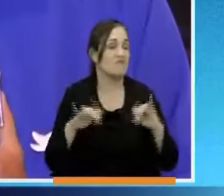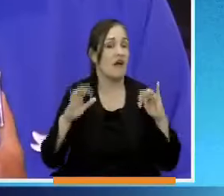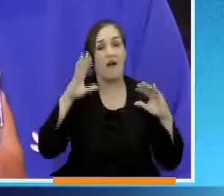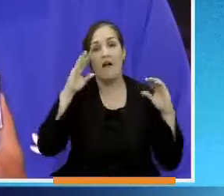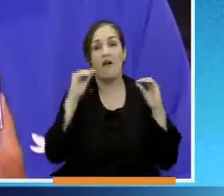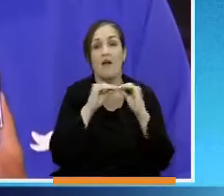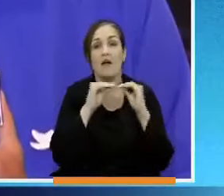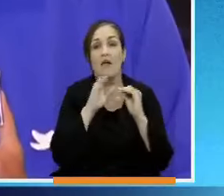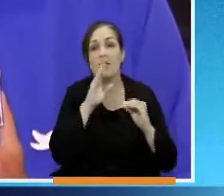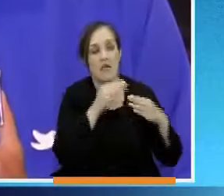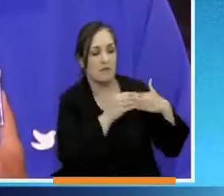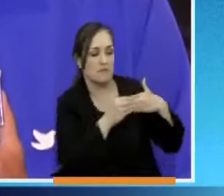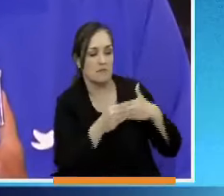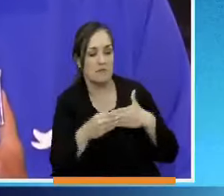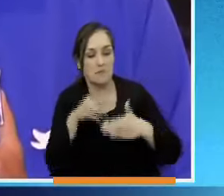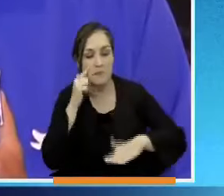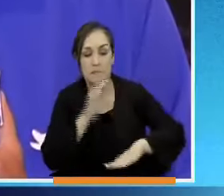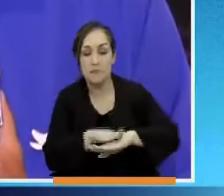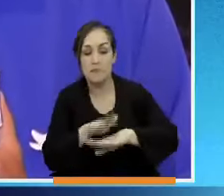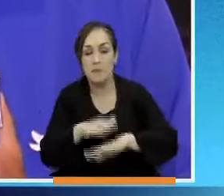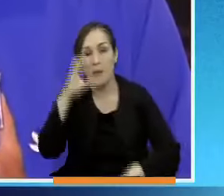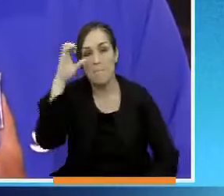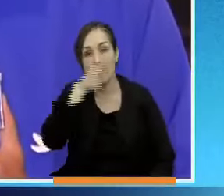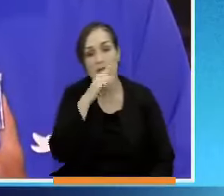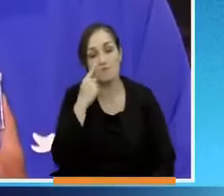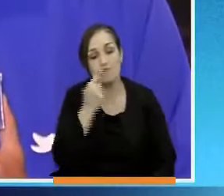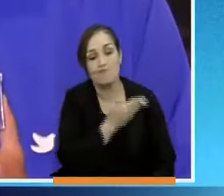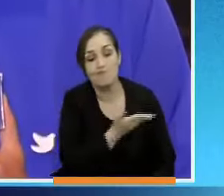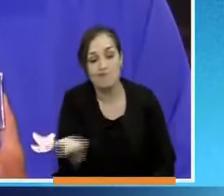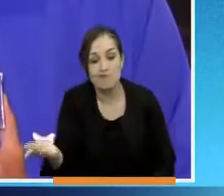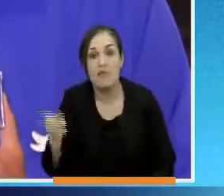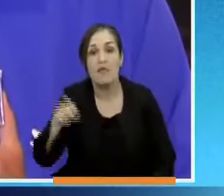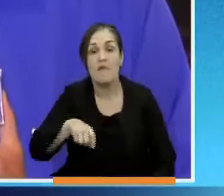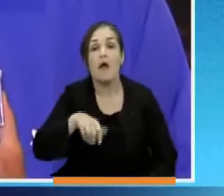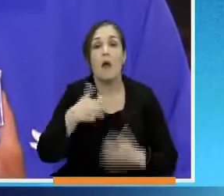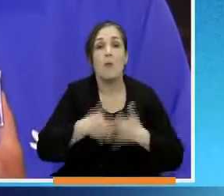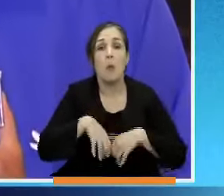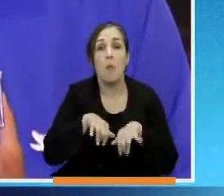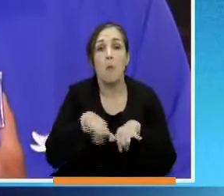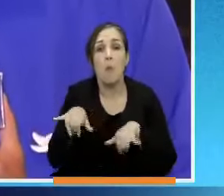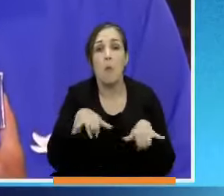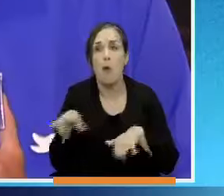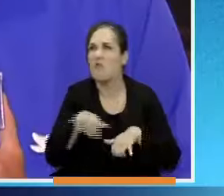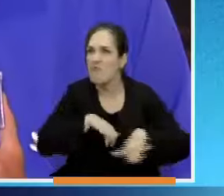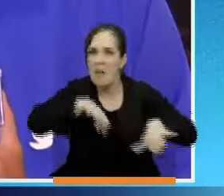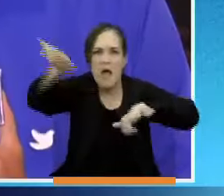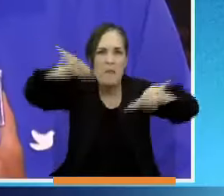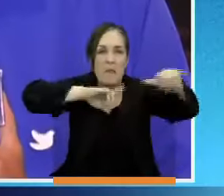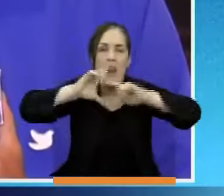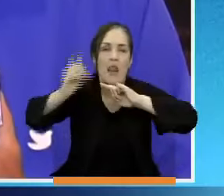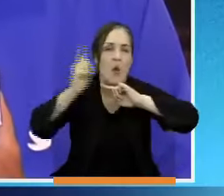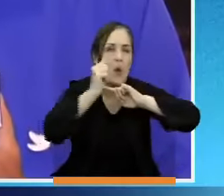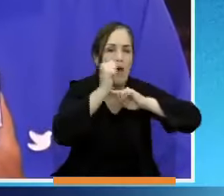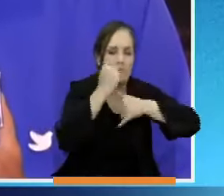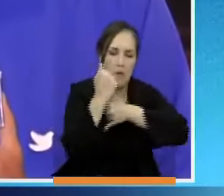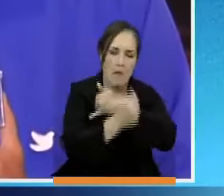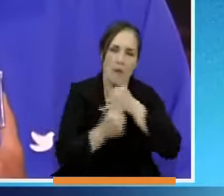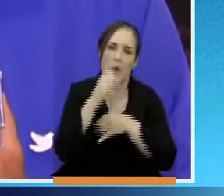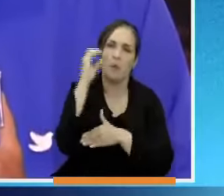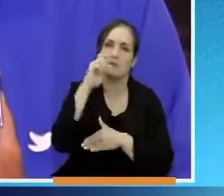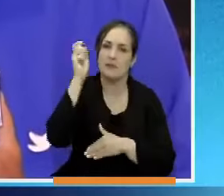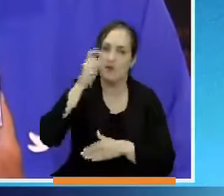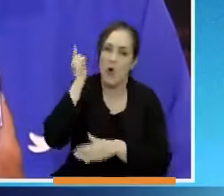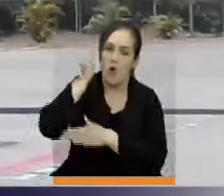Gustavo Petro, quien ha dado la orden expresa de expandir a la aerolínea Satena a las áreas más alejadas de nuestro país.